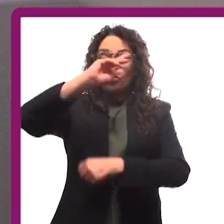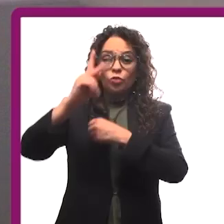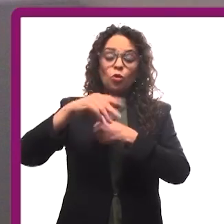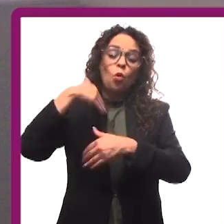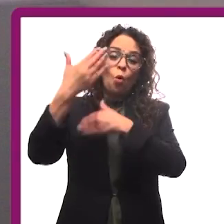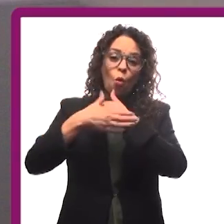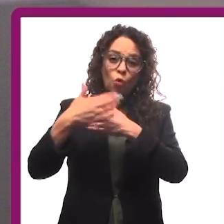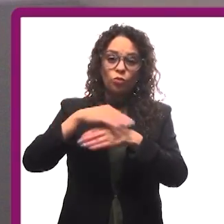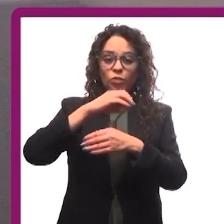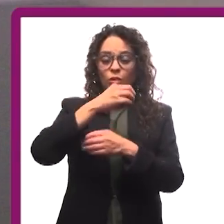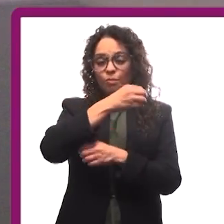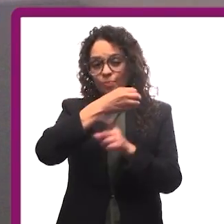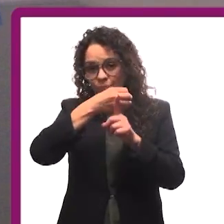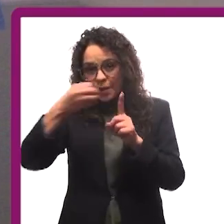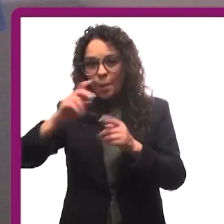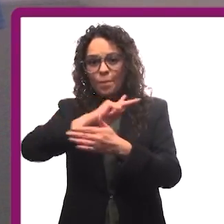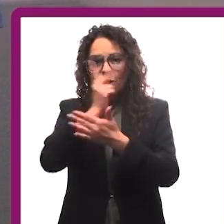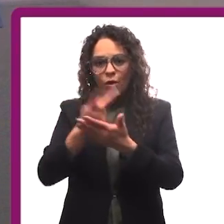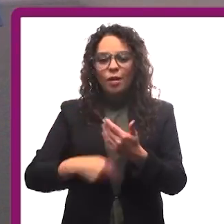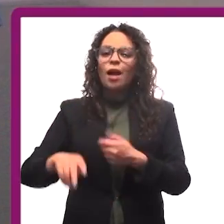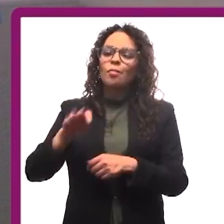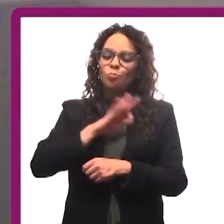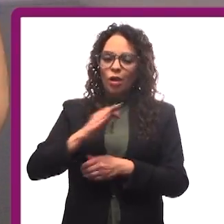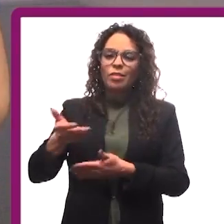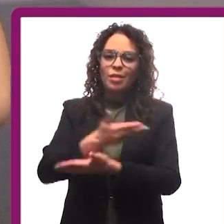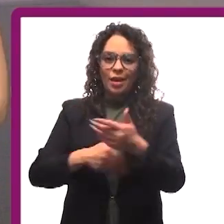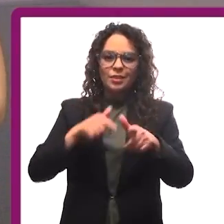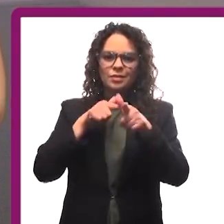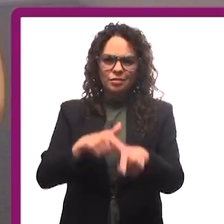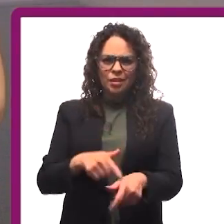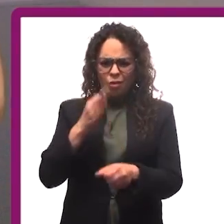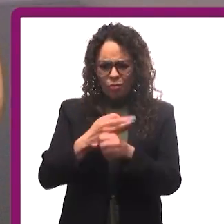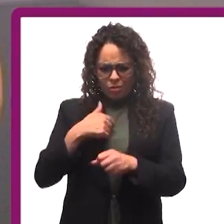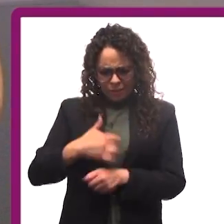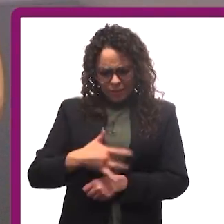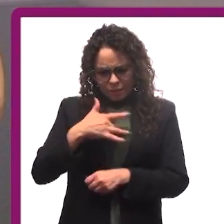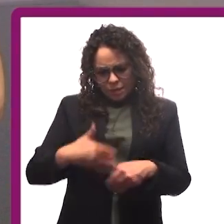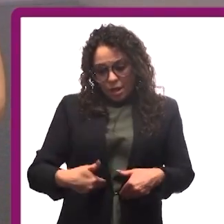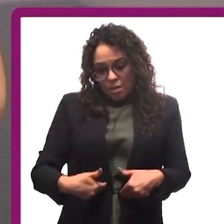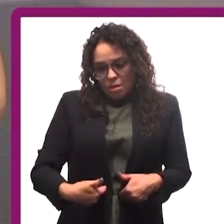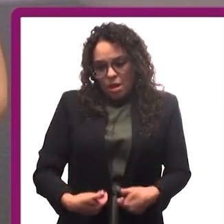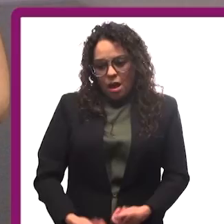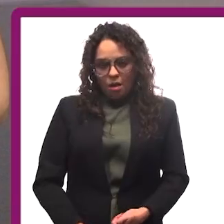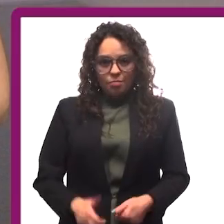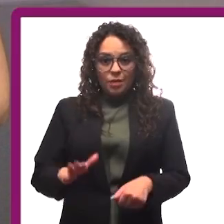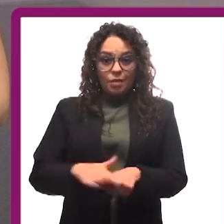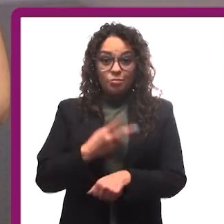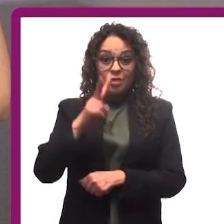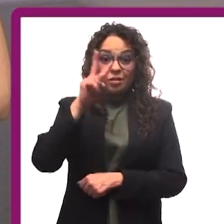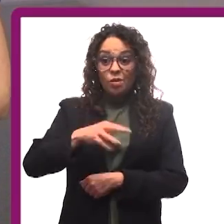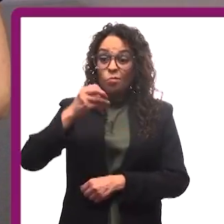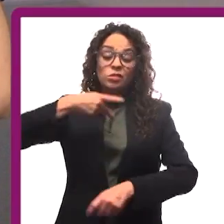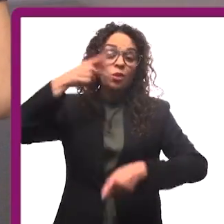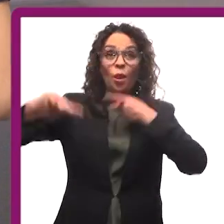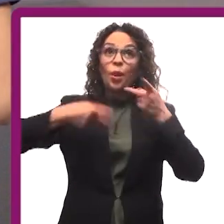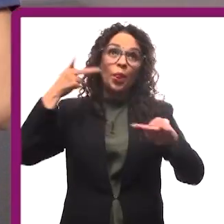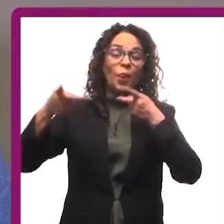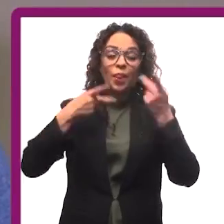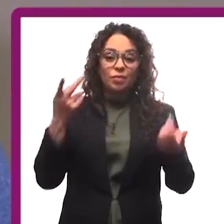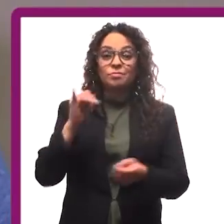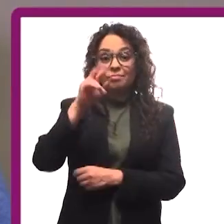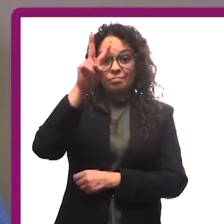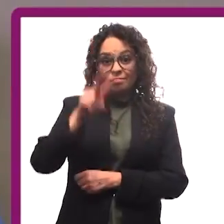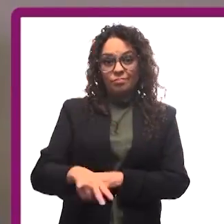lo pronto, ya tengo hambre. Y es que no hay duda que en comunicación nos hacemos de palabras. Ahora